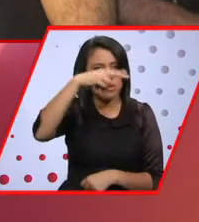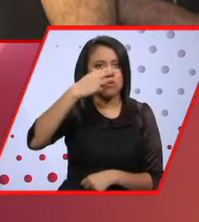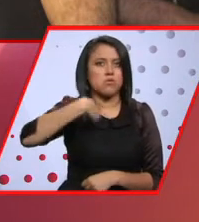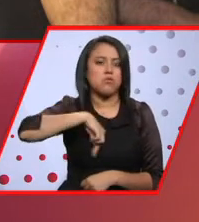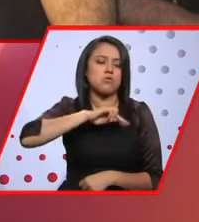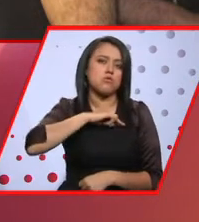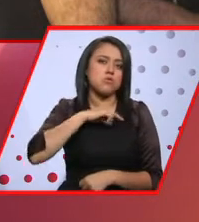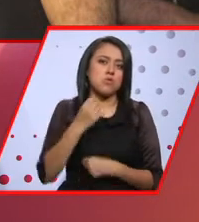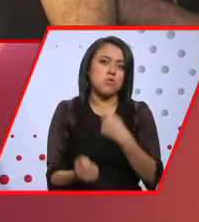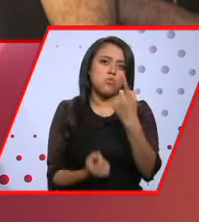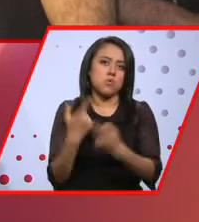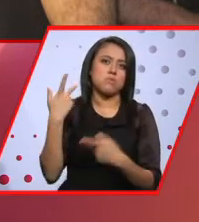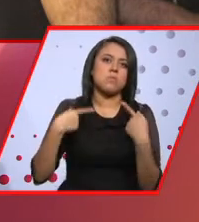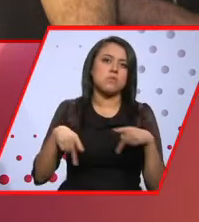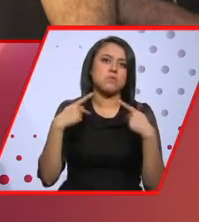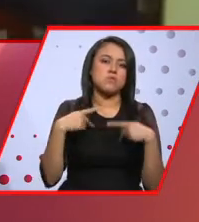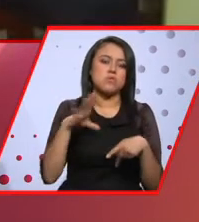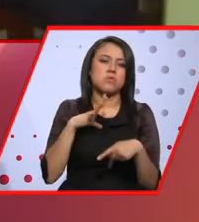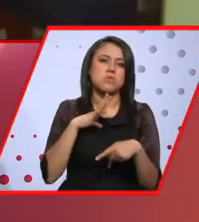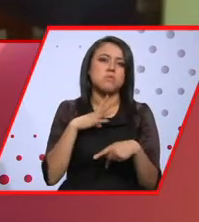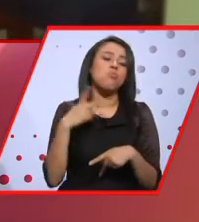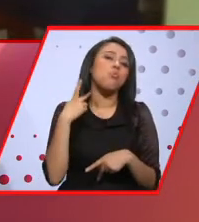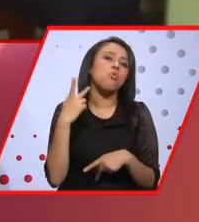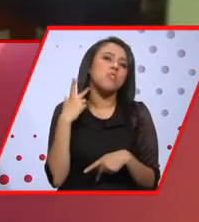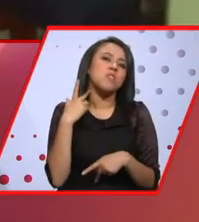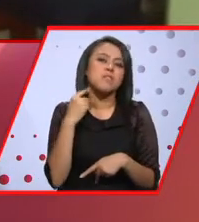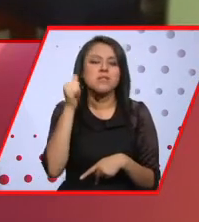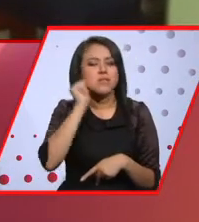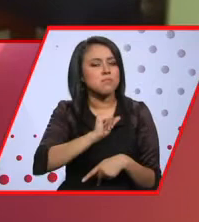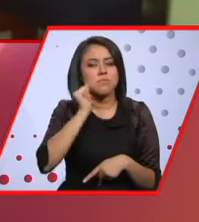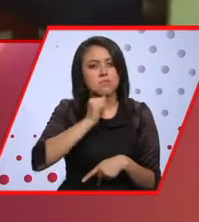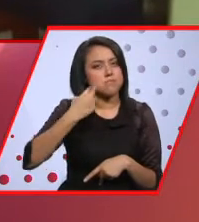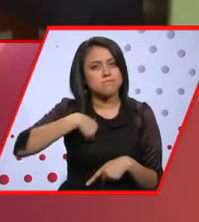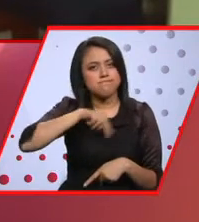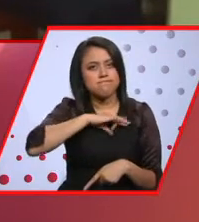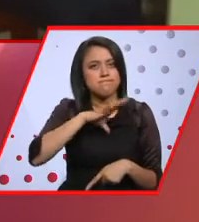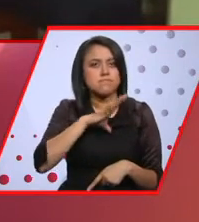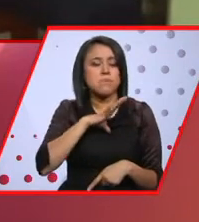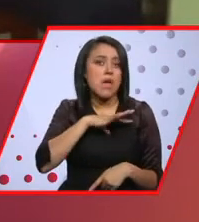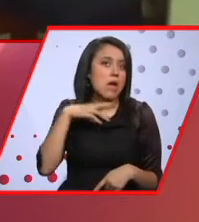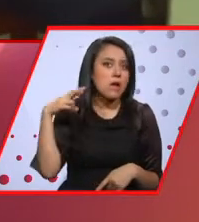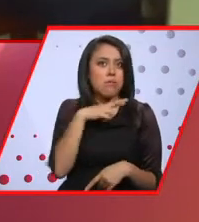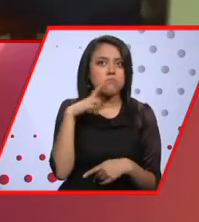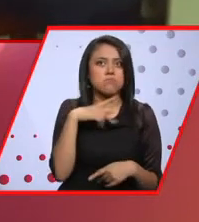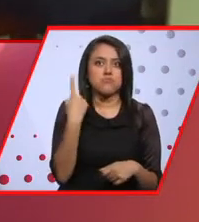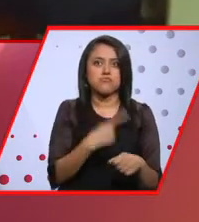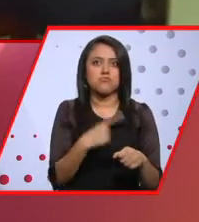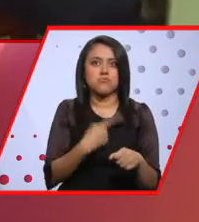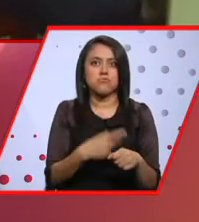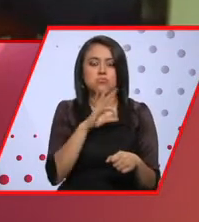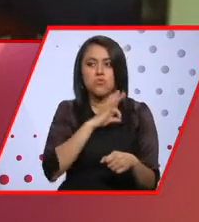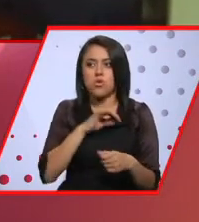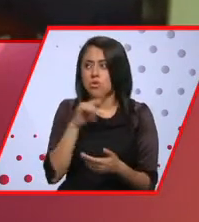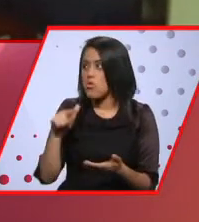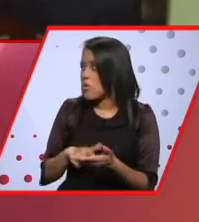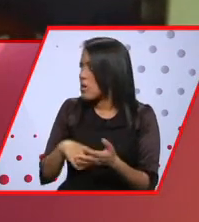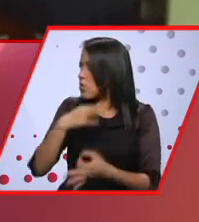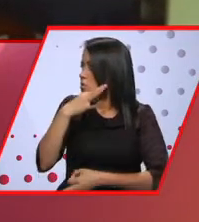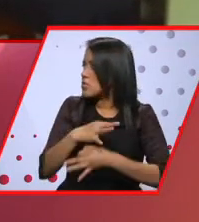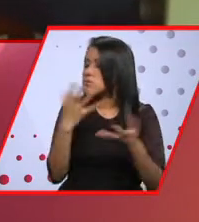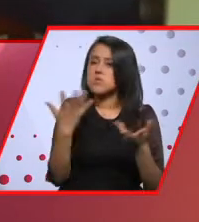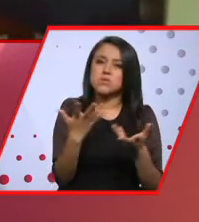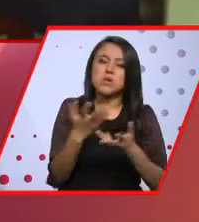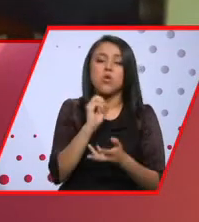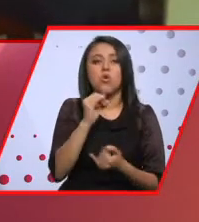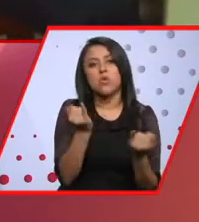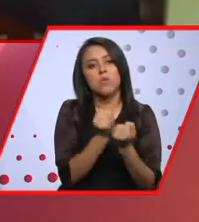altos funcionarios y personalidades de la política corrupta mexicana, se enferman rápidamente para llevar su juicio en un hospital o